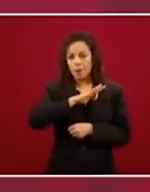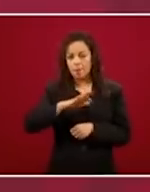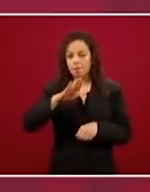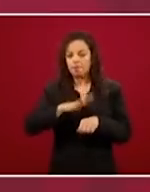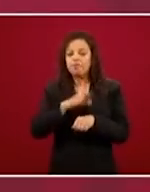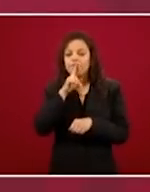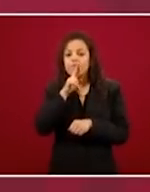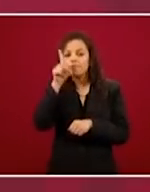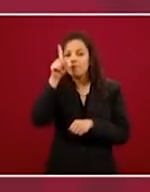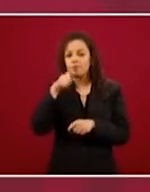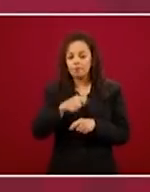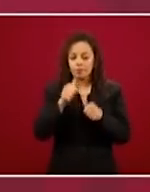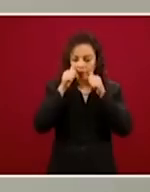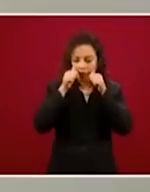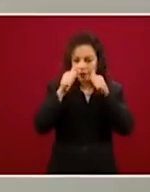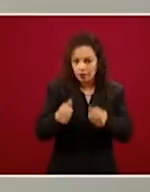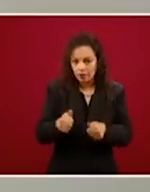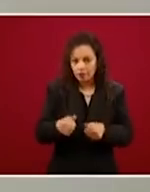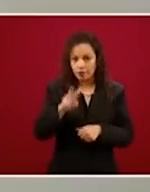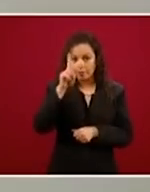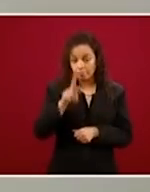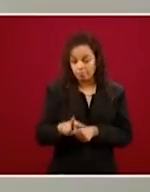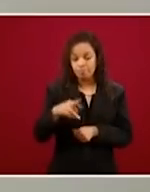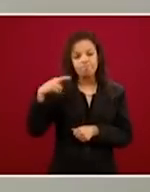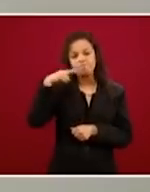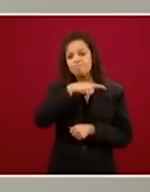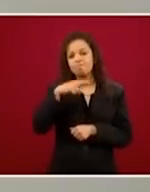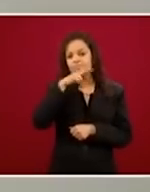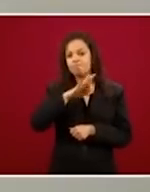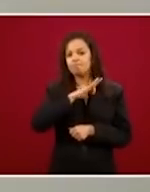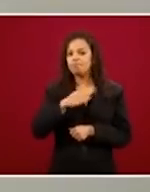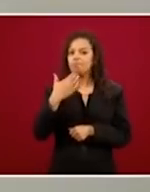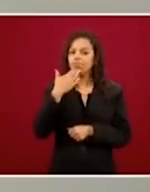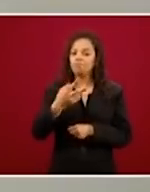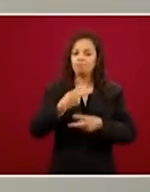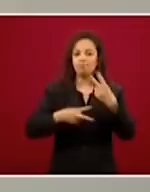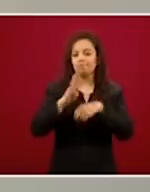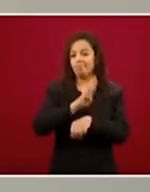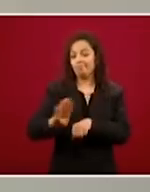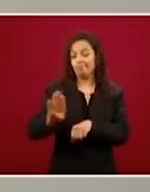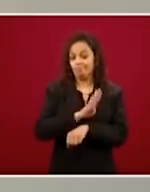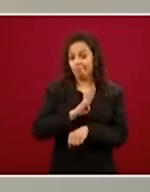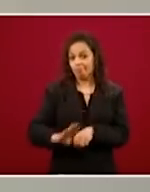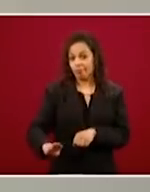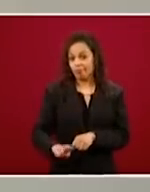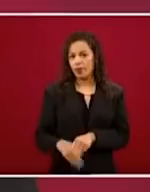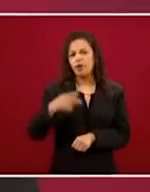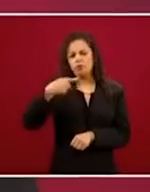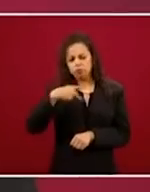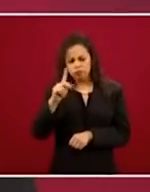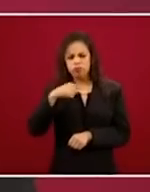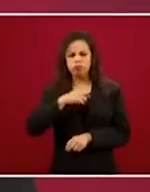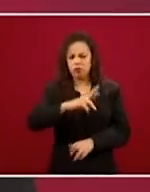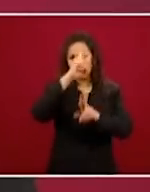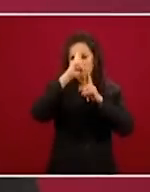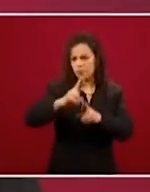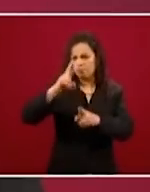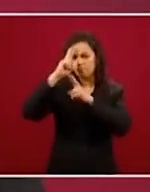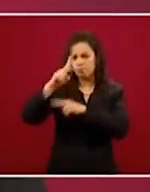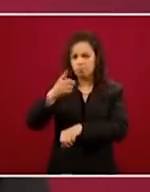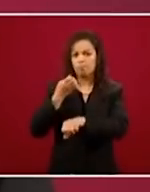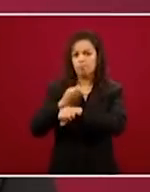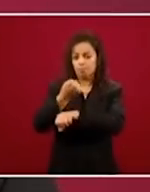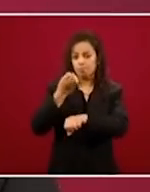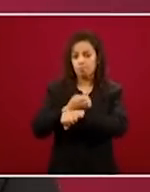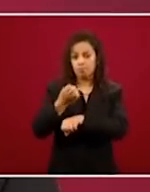modelos nos dan beneficios de manera inmediata pero respetamos que algunos estados por el momento consideren